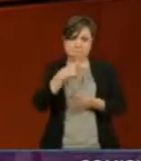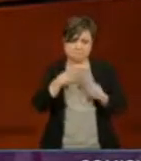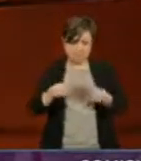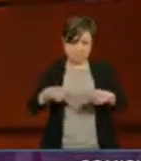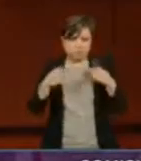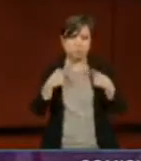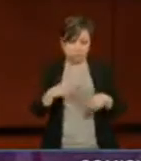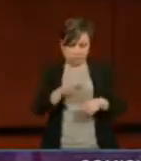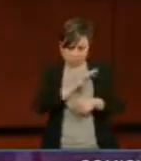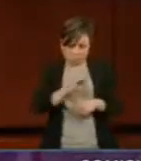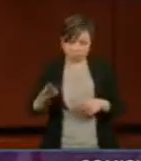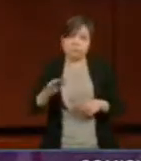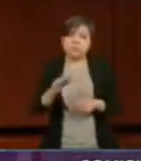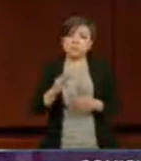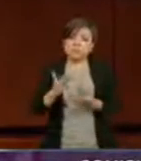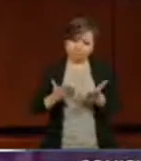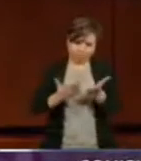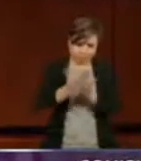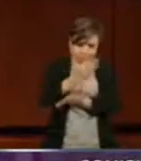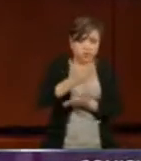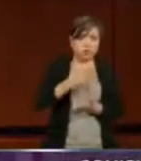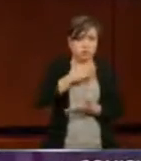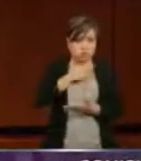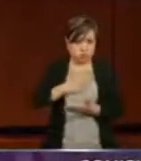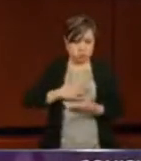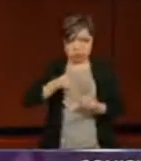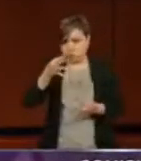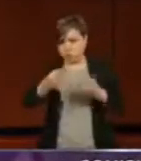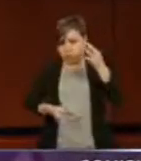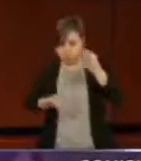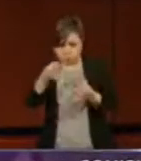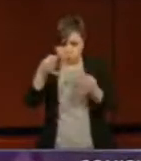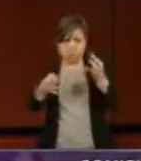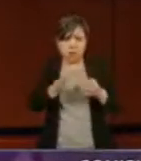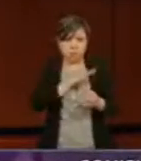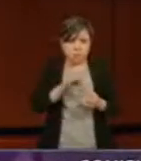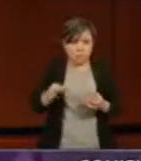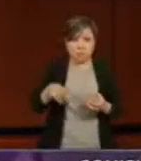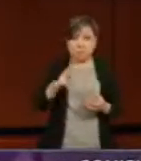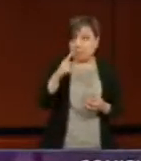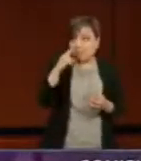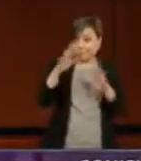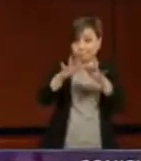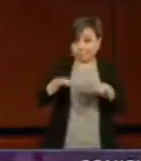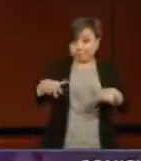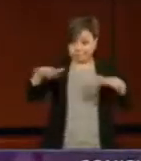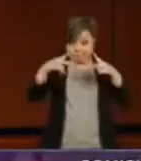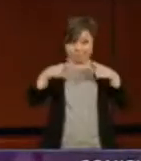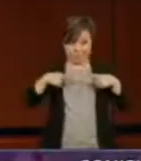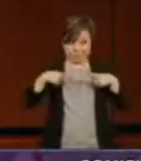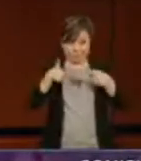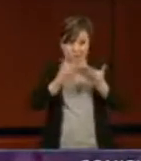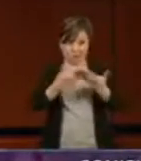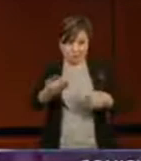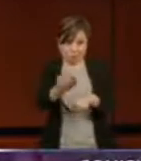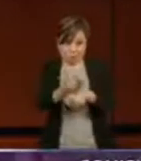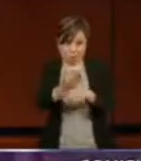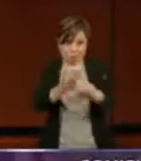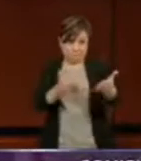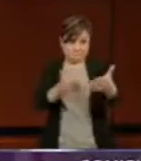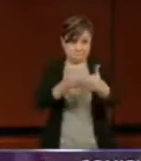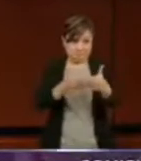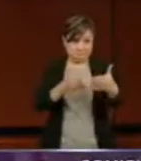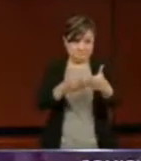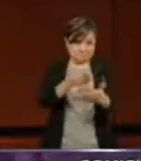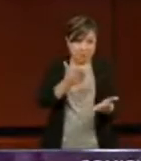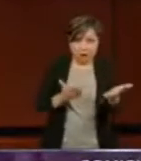embargo, para muchos en este recinto pareciera que tal anhelo representa un problema, que garantizarle